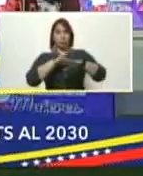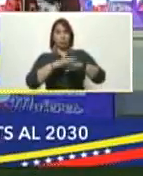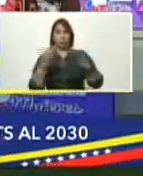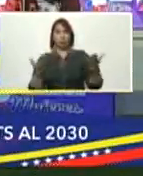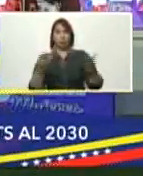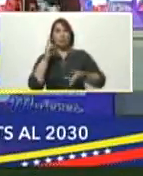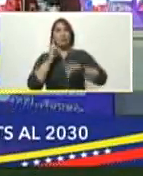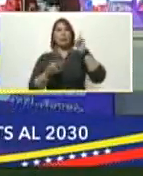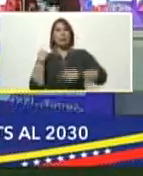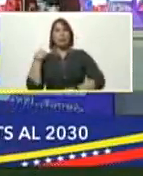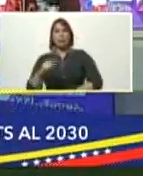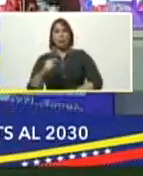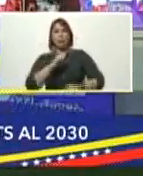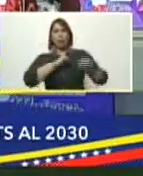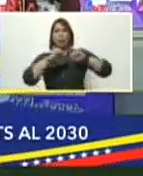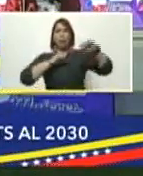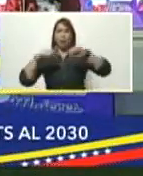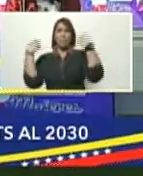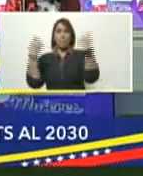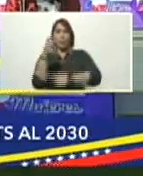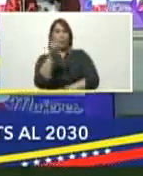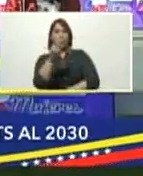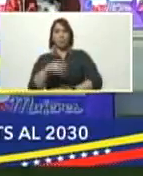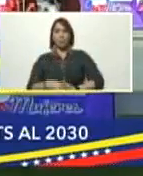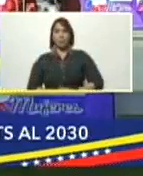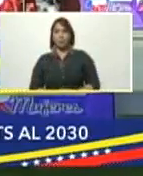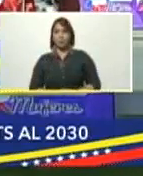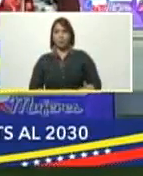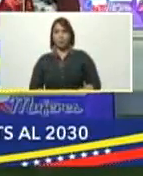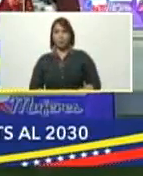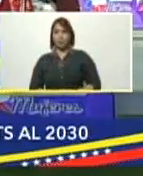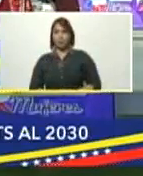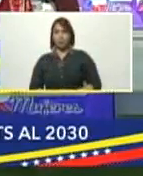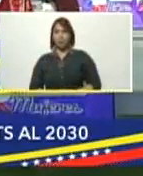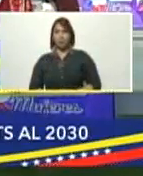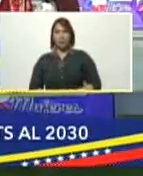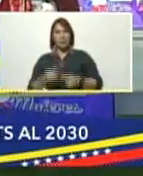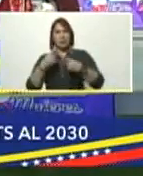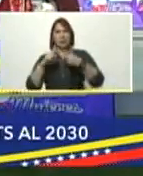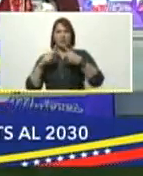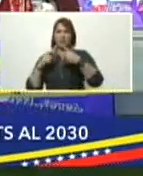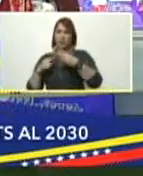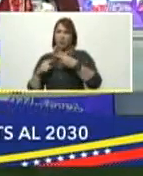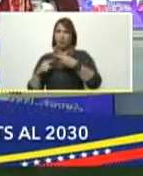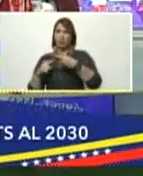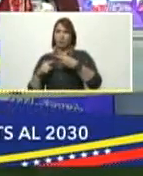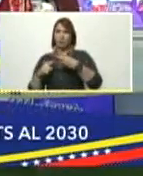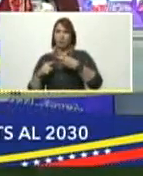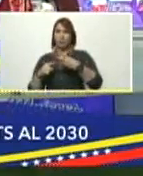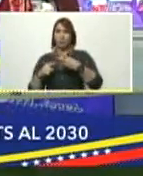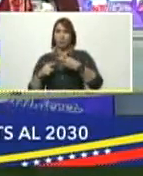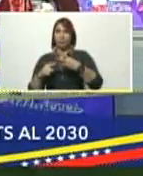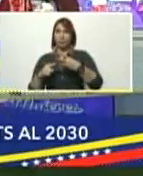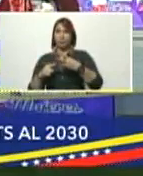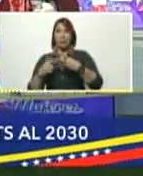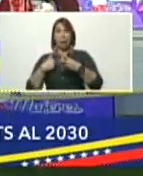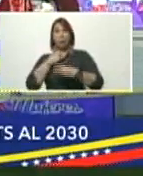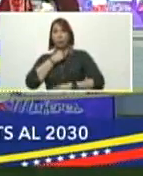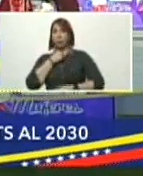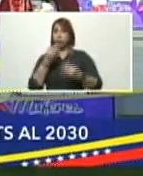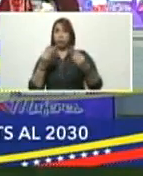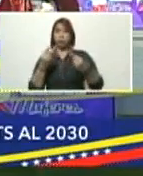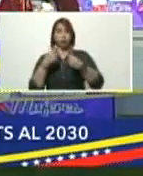algo tiene el movimiento popular venezolano, es su diversidad. Y a mí me gusta mucho